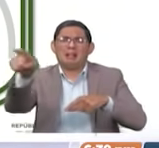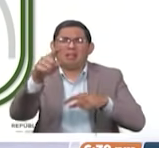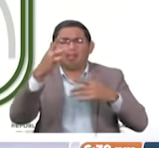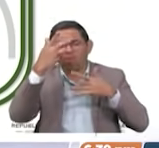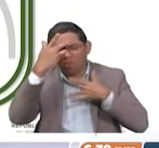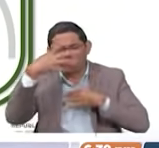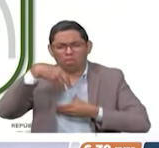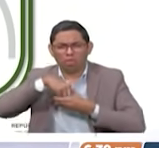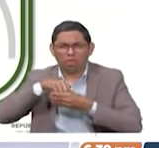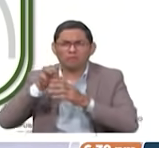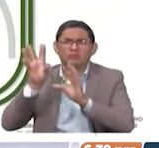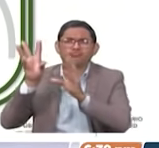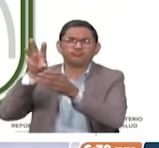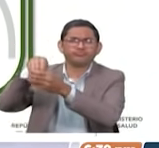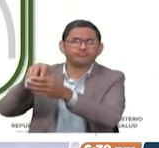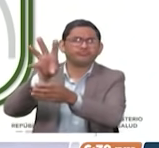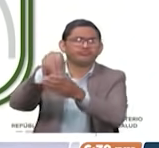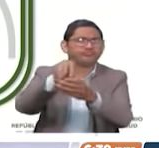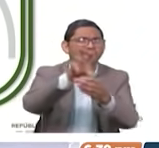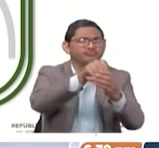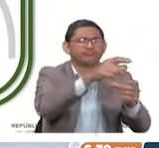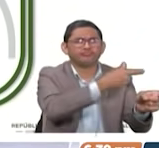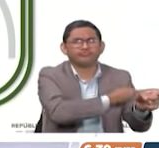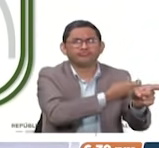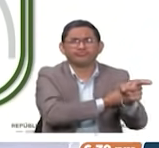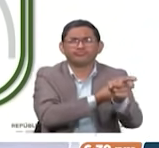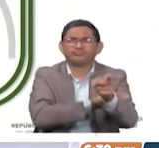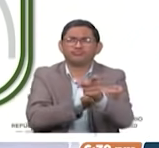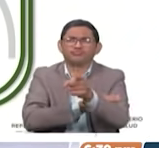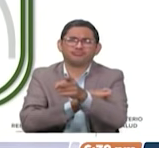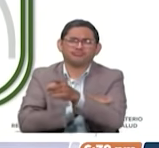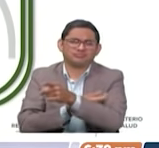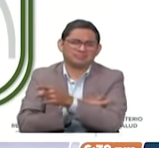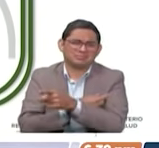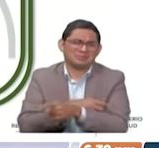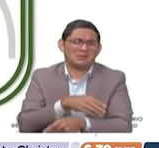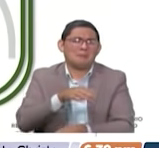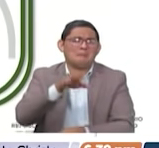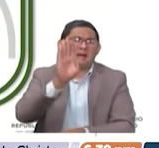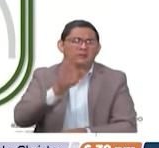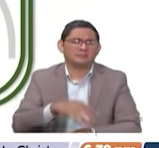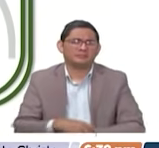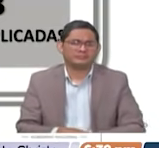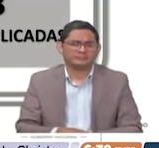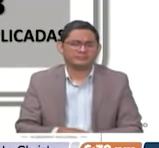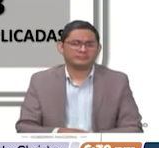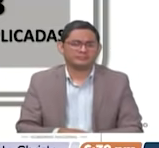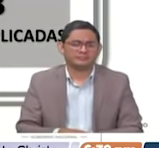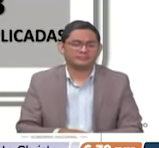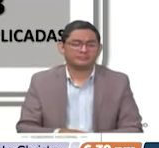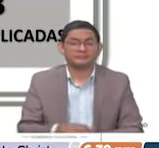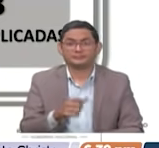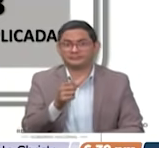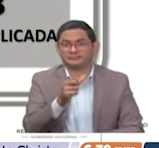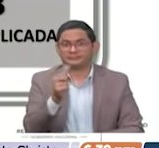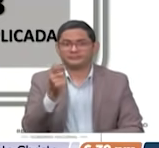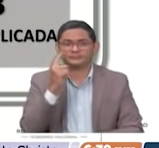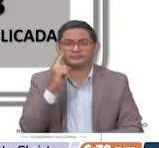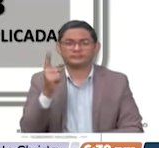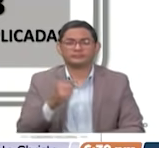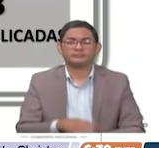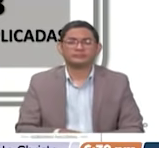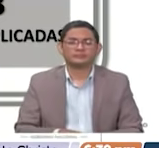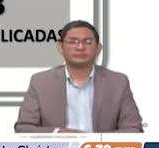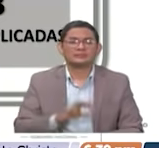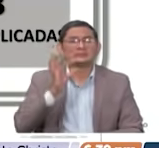diferentes fases y etapas desde que inició la vacunación desde enero de este año en cuanto al total de